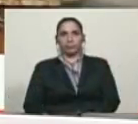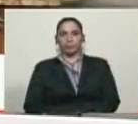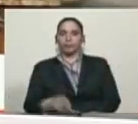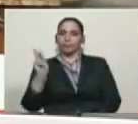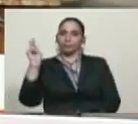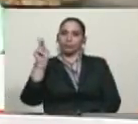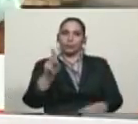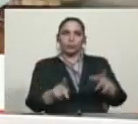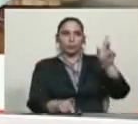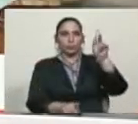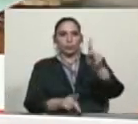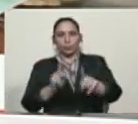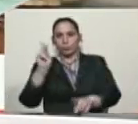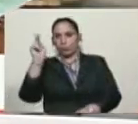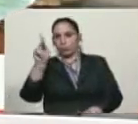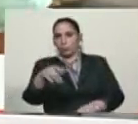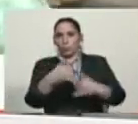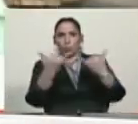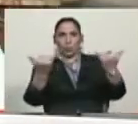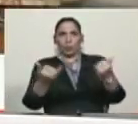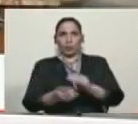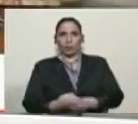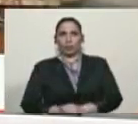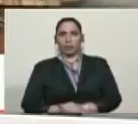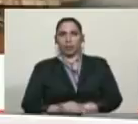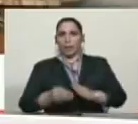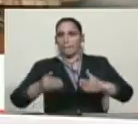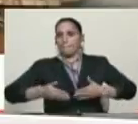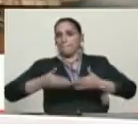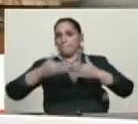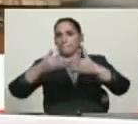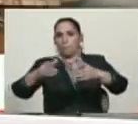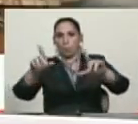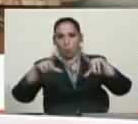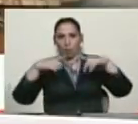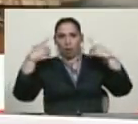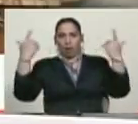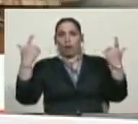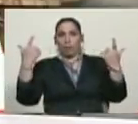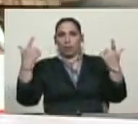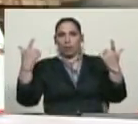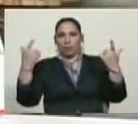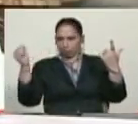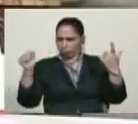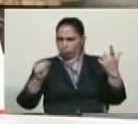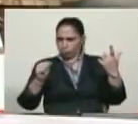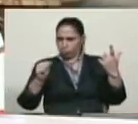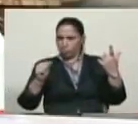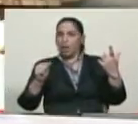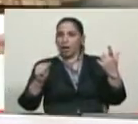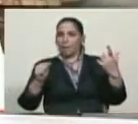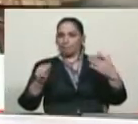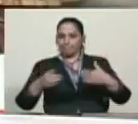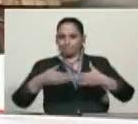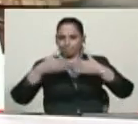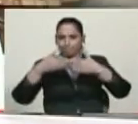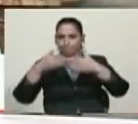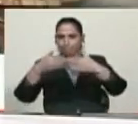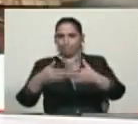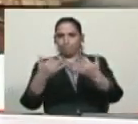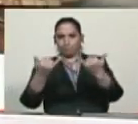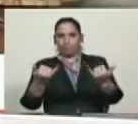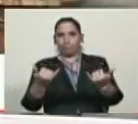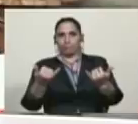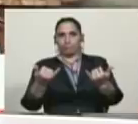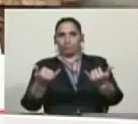precisamente me dicen al puerto de la guaira no es está llegando por vía